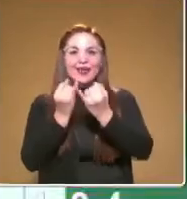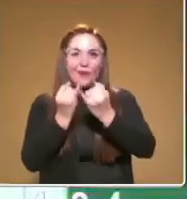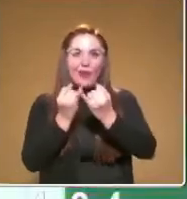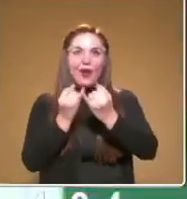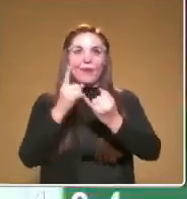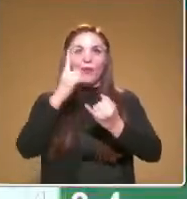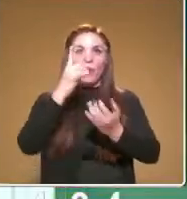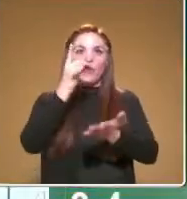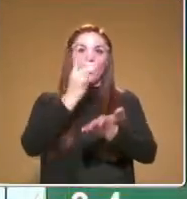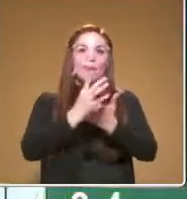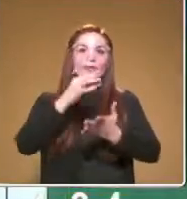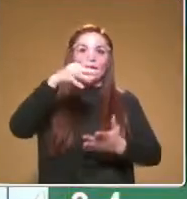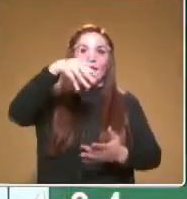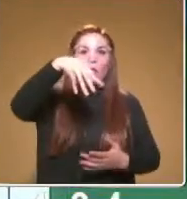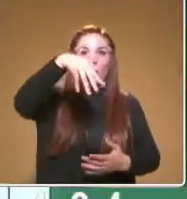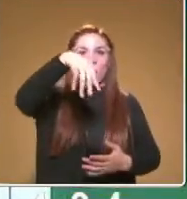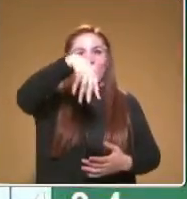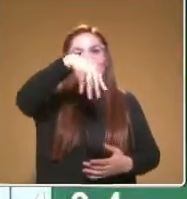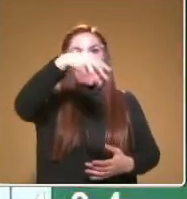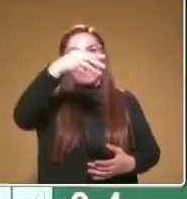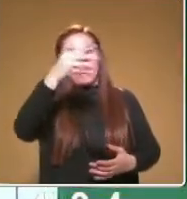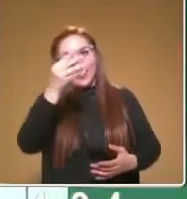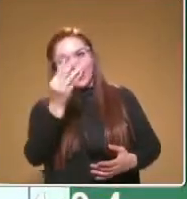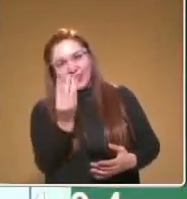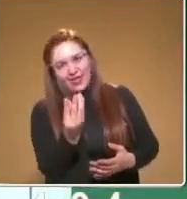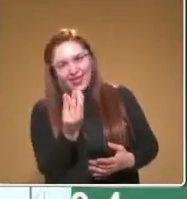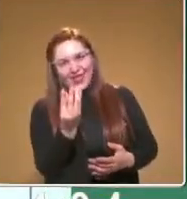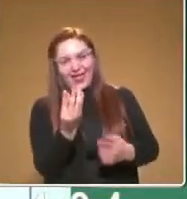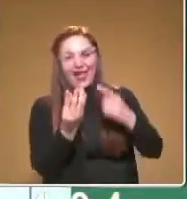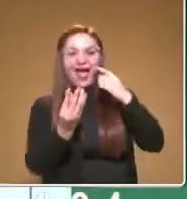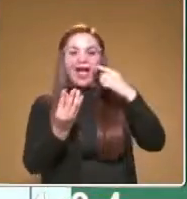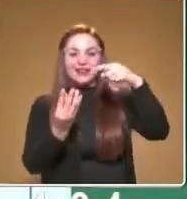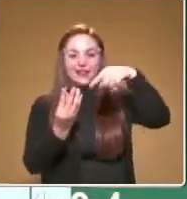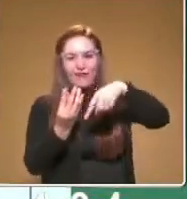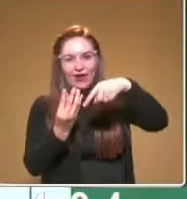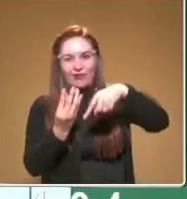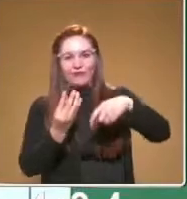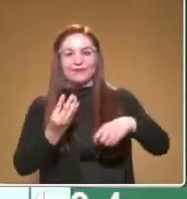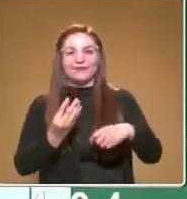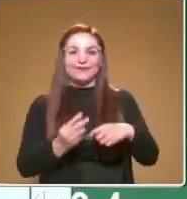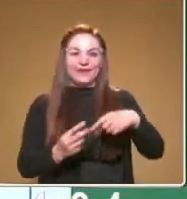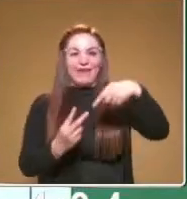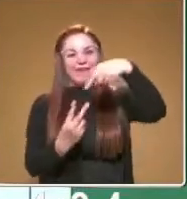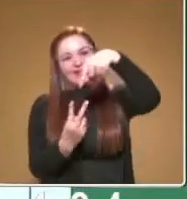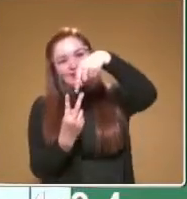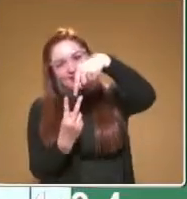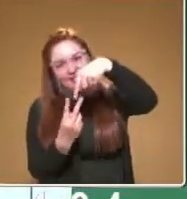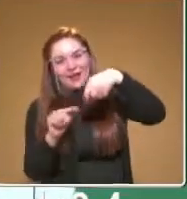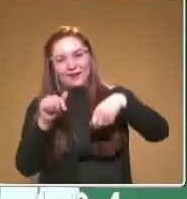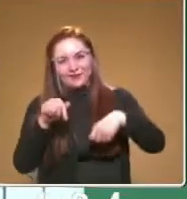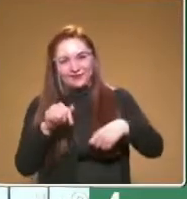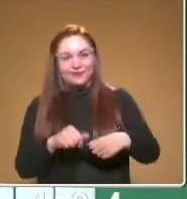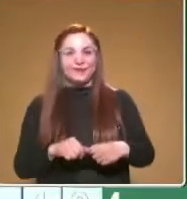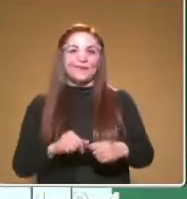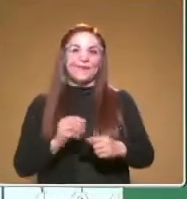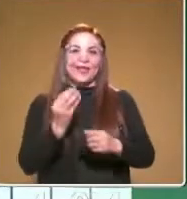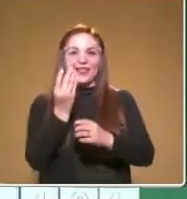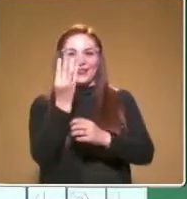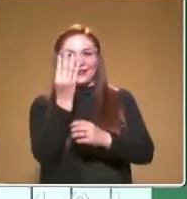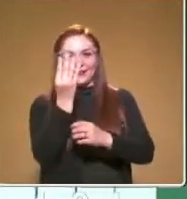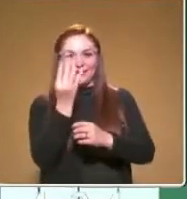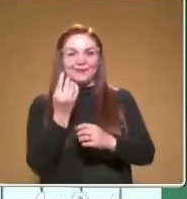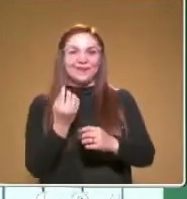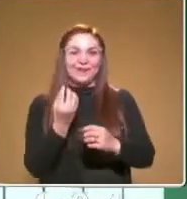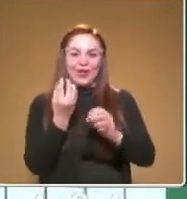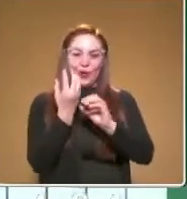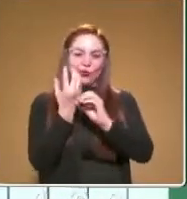una media vuelta, una media vueltecita o algo, ¿verdad? Pues queda viendo hacia abajo, o sea, la cabecita queda hacia abajo y las patitas quedan hacia arriba. Ah, ya